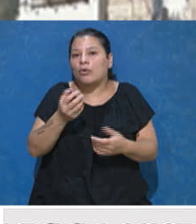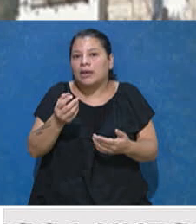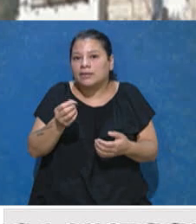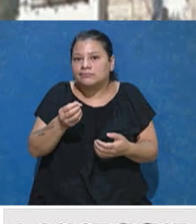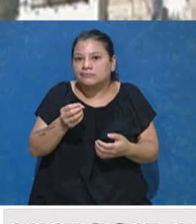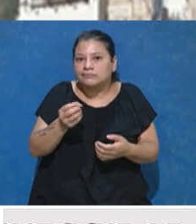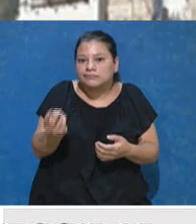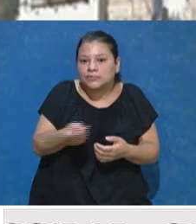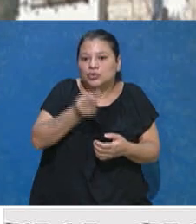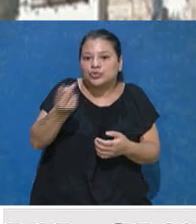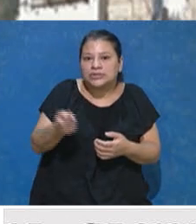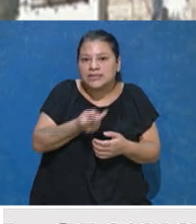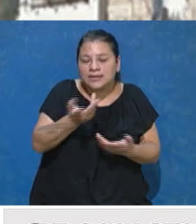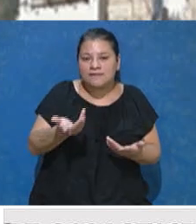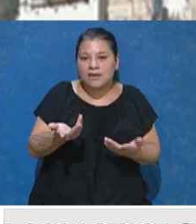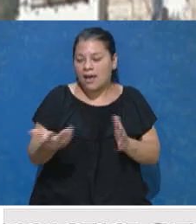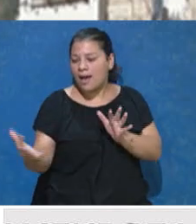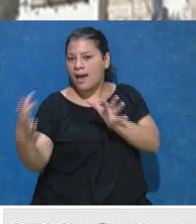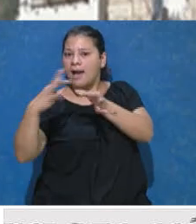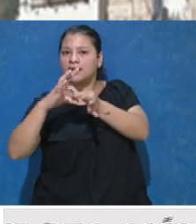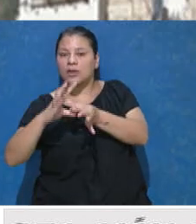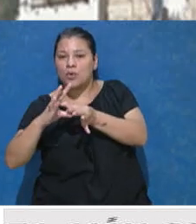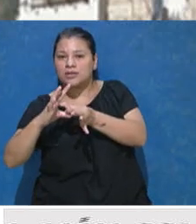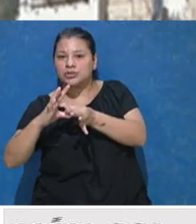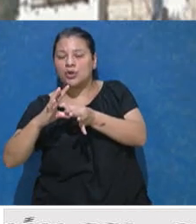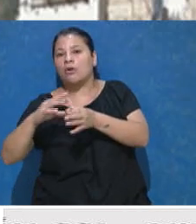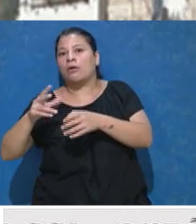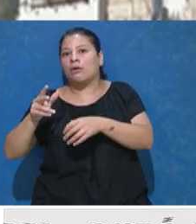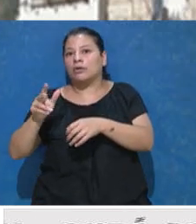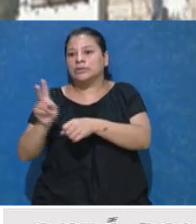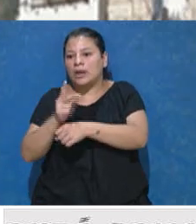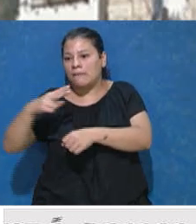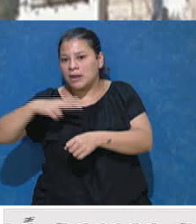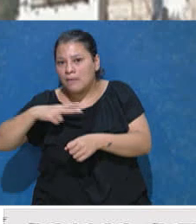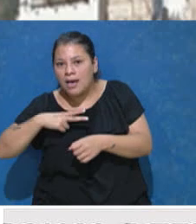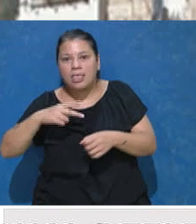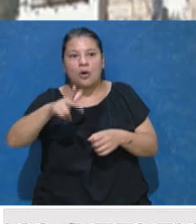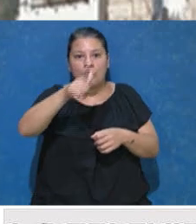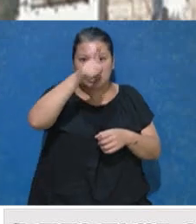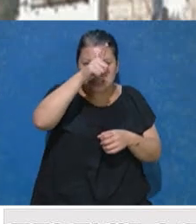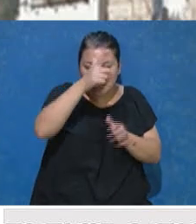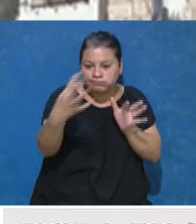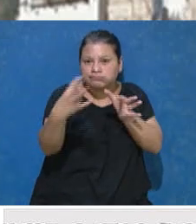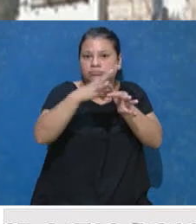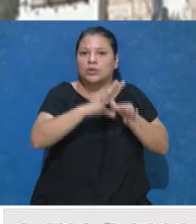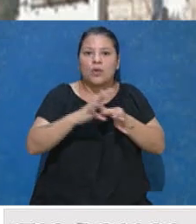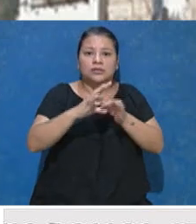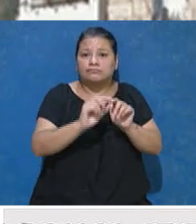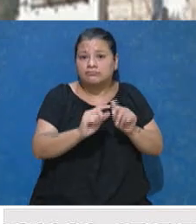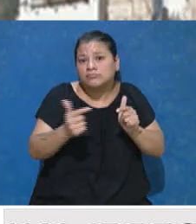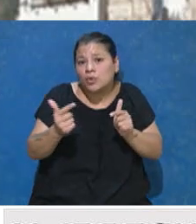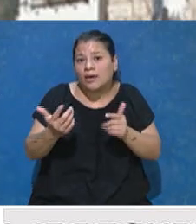articulación con con la seguridad privada o la seguridad de policías que operan en cada una de las sucursales